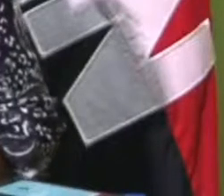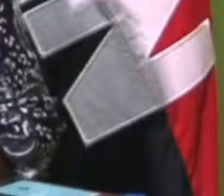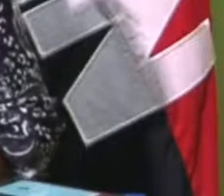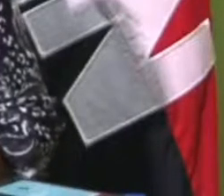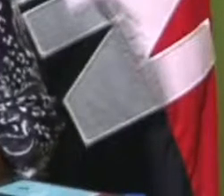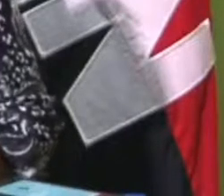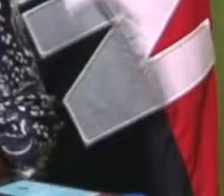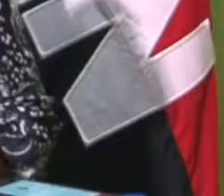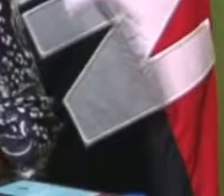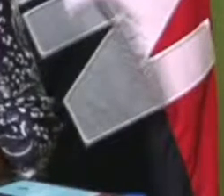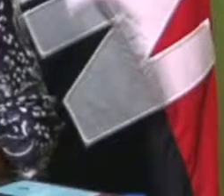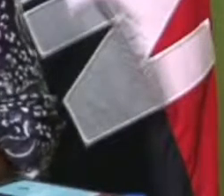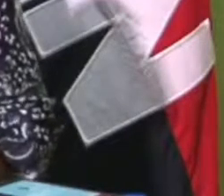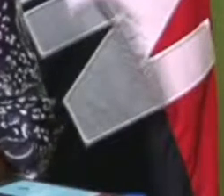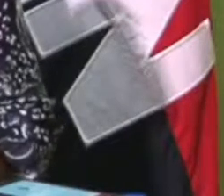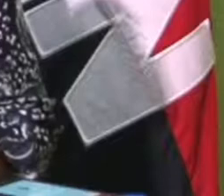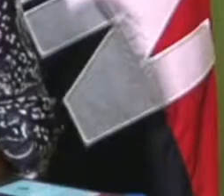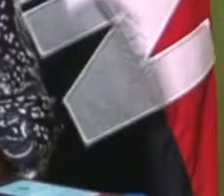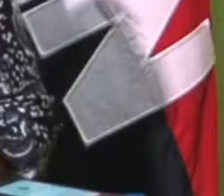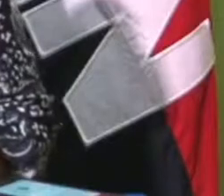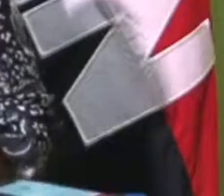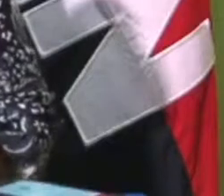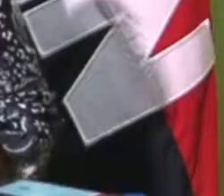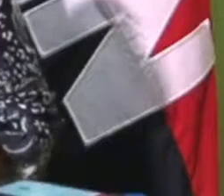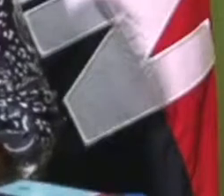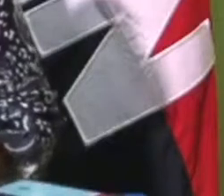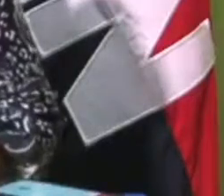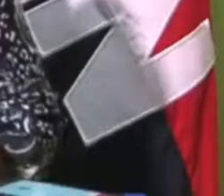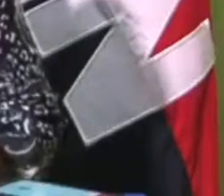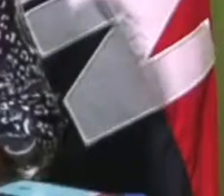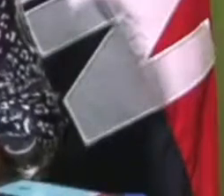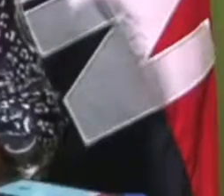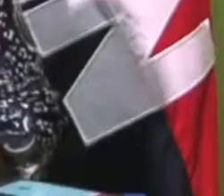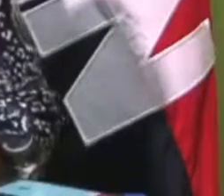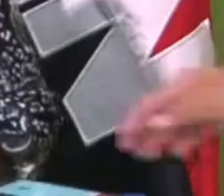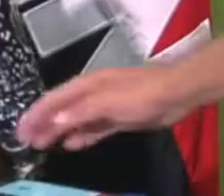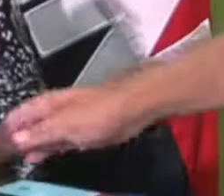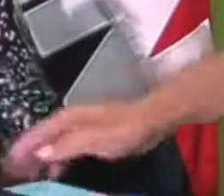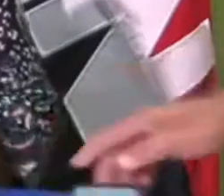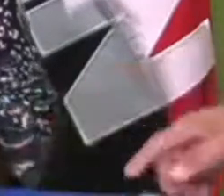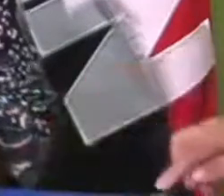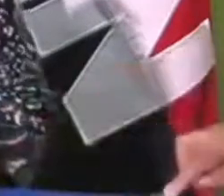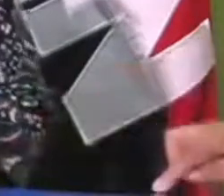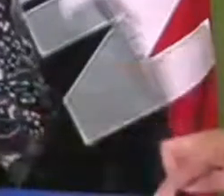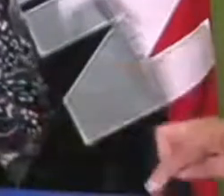atención requerida para evitar complicaciones por esta causa. Muchísimas gracias.